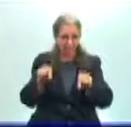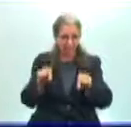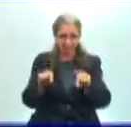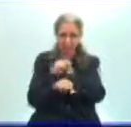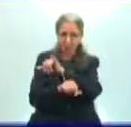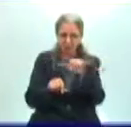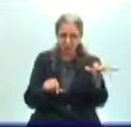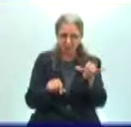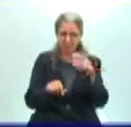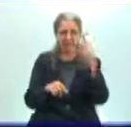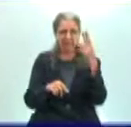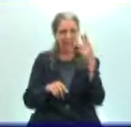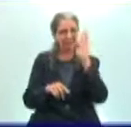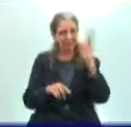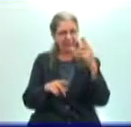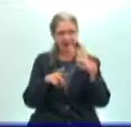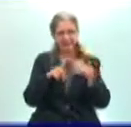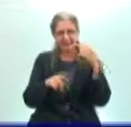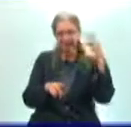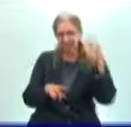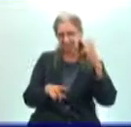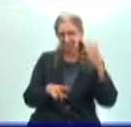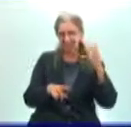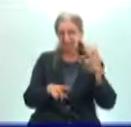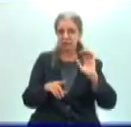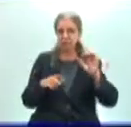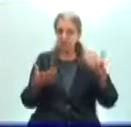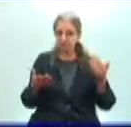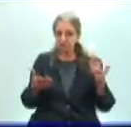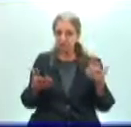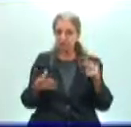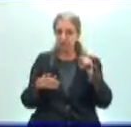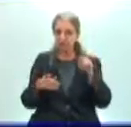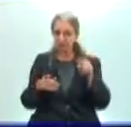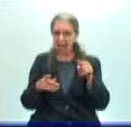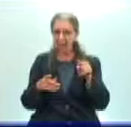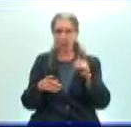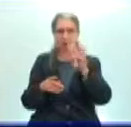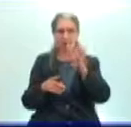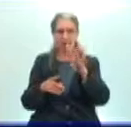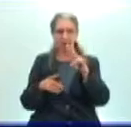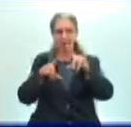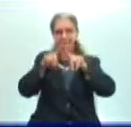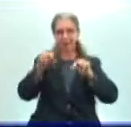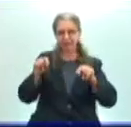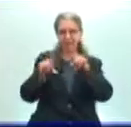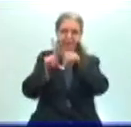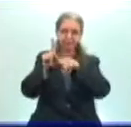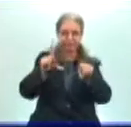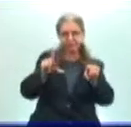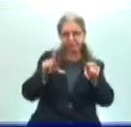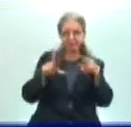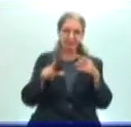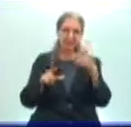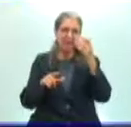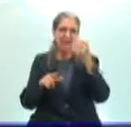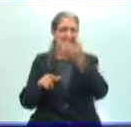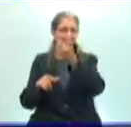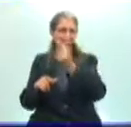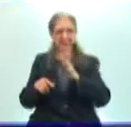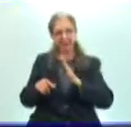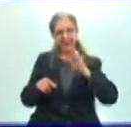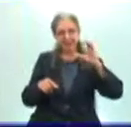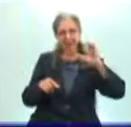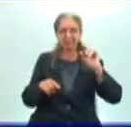B más C. En los dos cuadrados están ubicados cuatro triángulos rectángulos, cuya hipotenusa mide A y sus catetos son B y C.